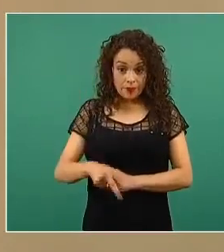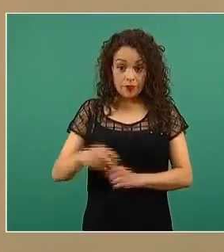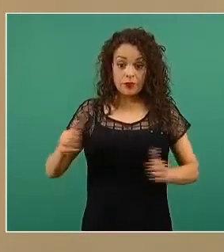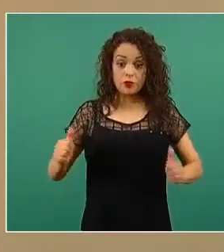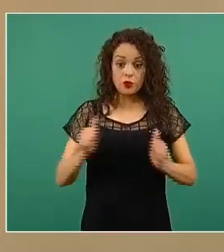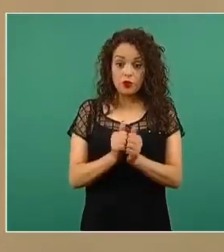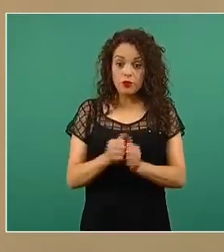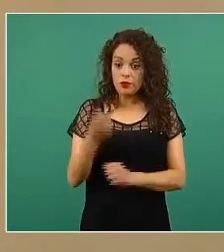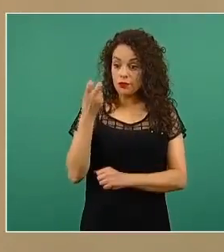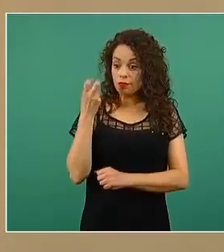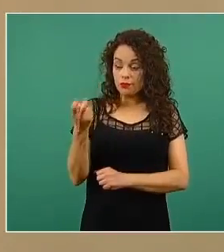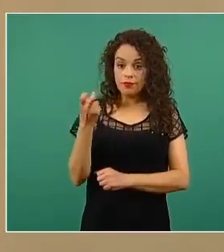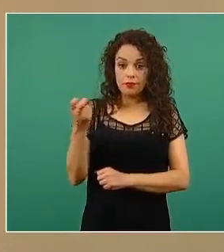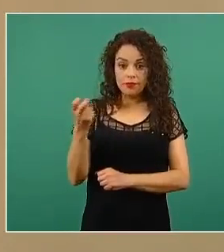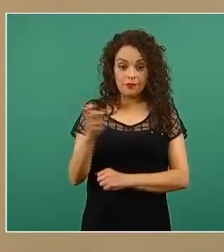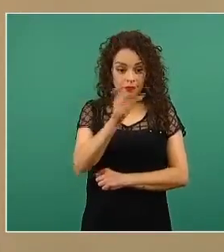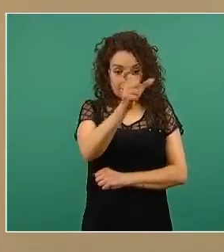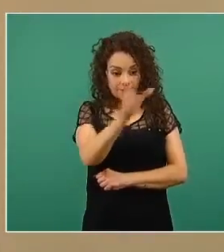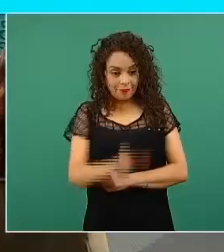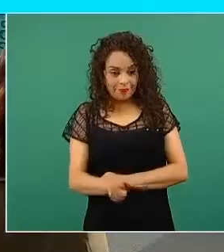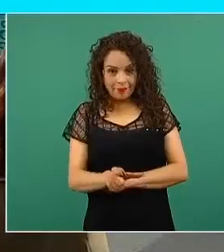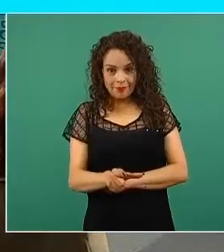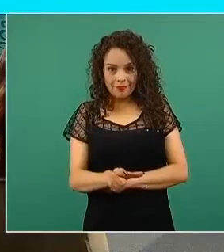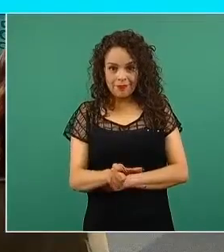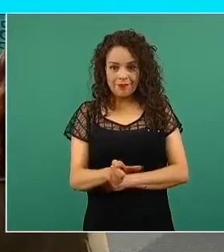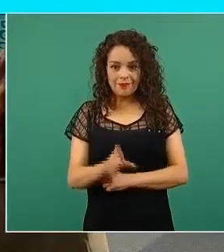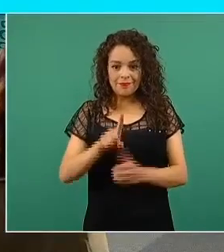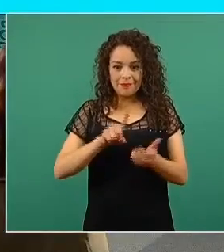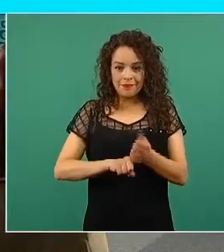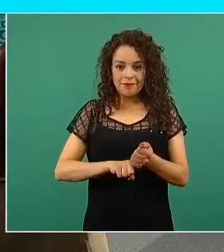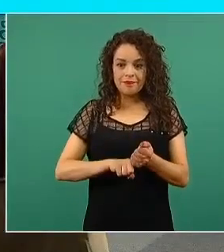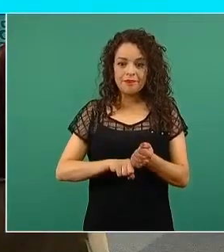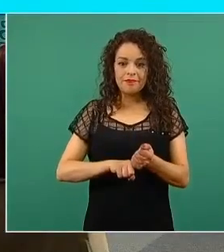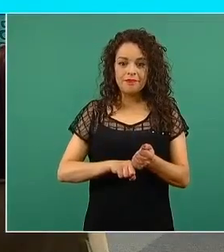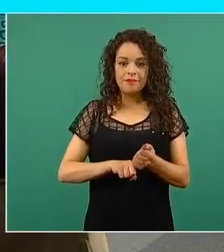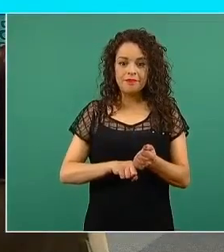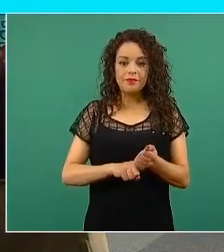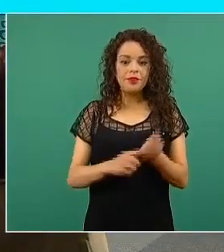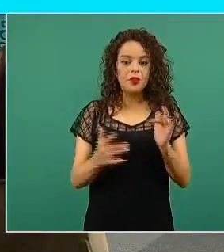de este personaje de comunicación,